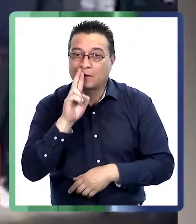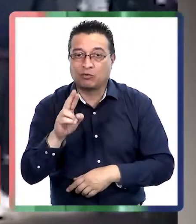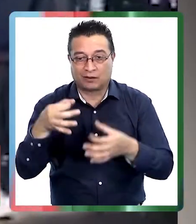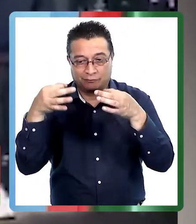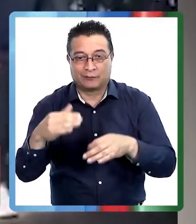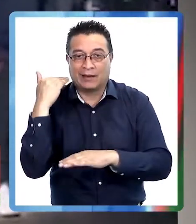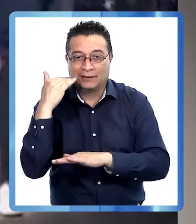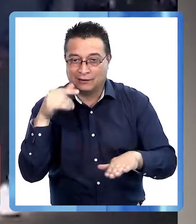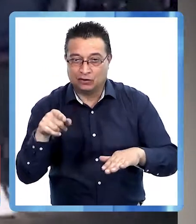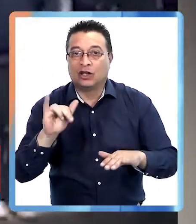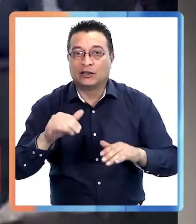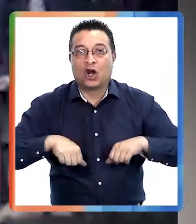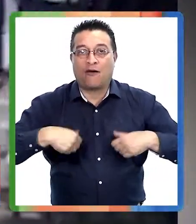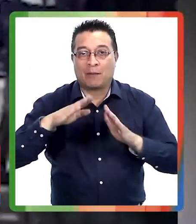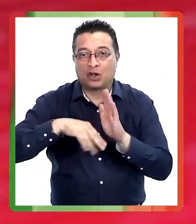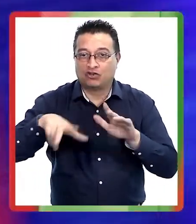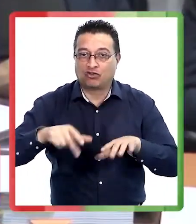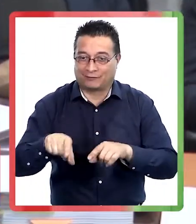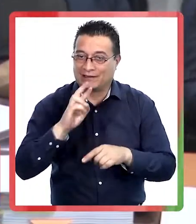se trata de niños y adolescentes.